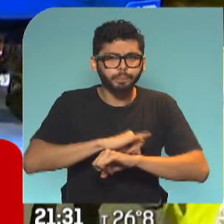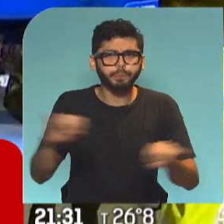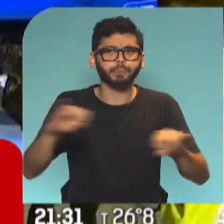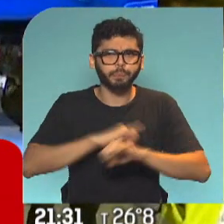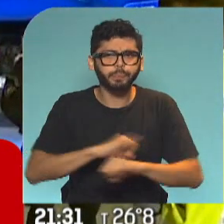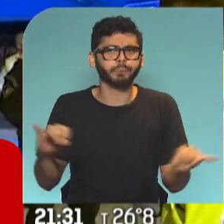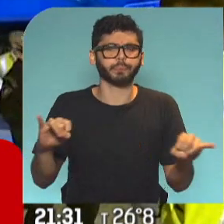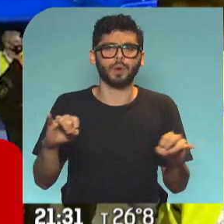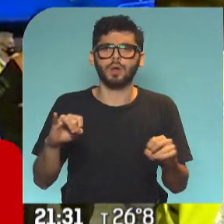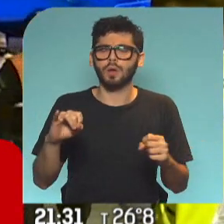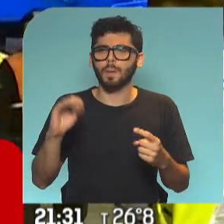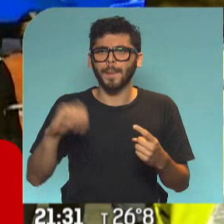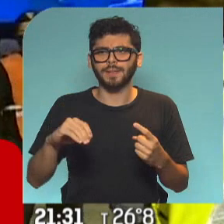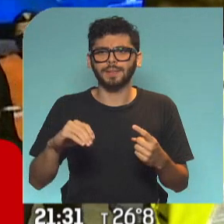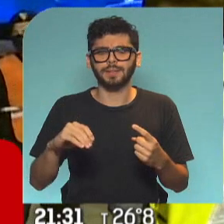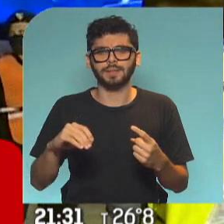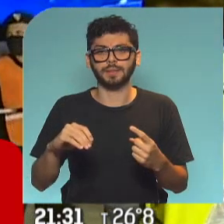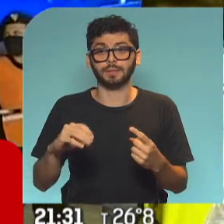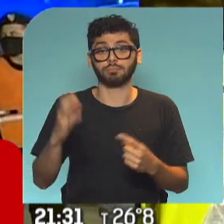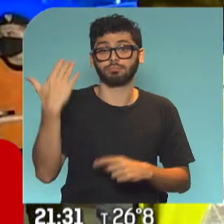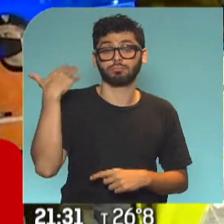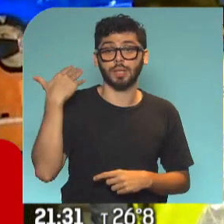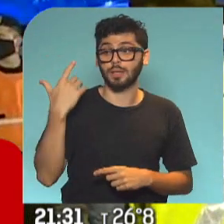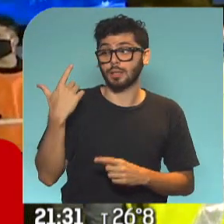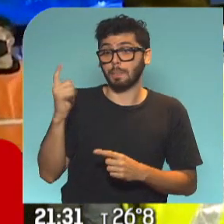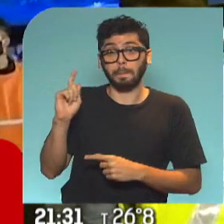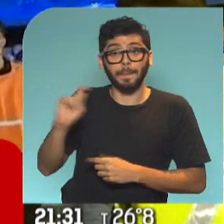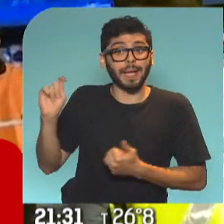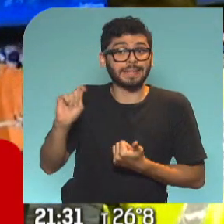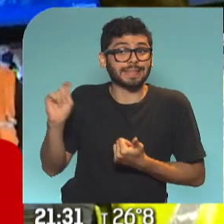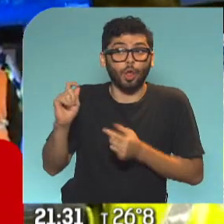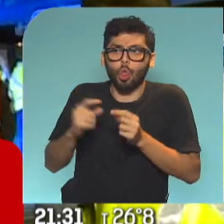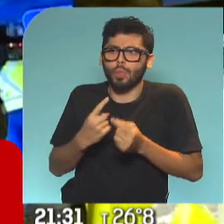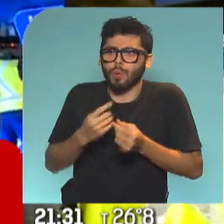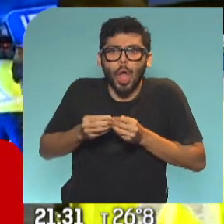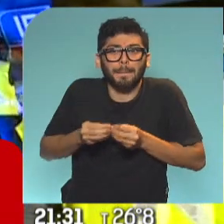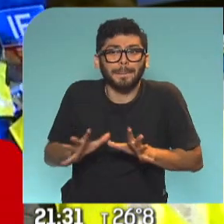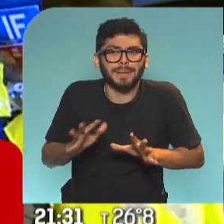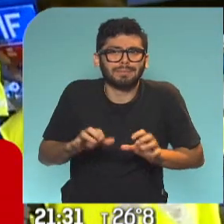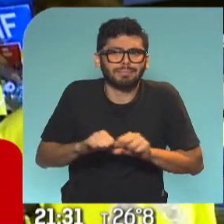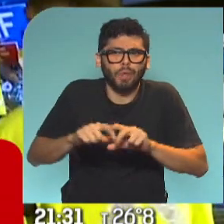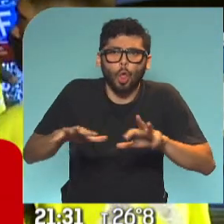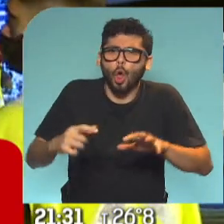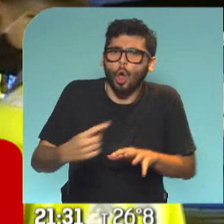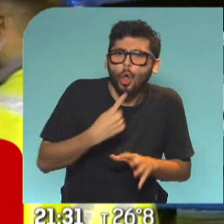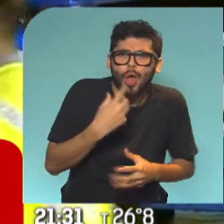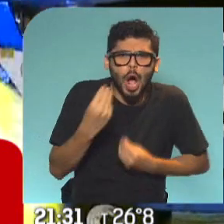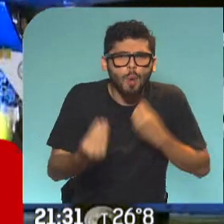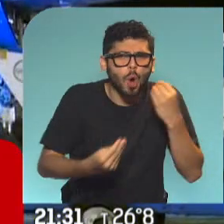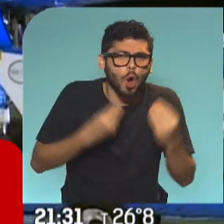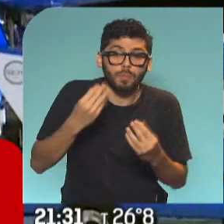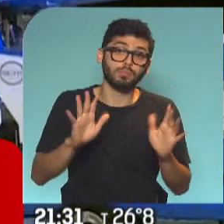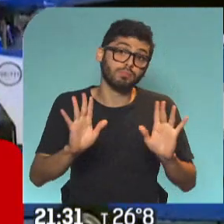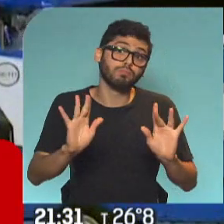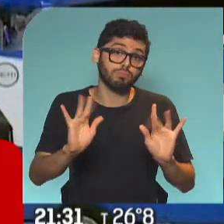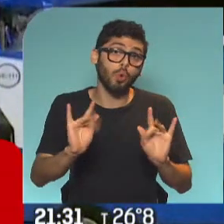de prensa, principalmente en aquellos primeros meses donde todo era dudas, donde todo era incertidumbre, los primeros meses que fueron tan difíciles aparte,